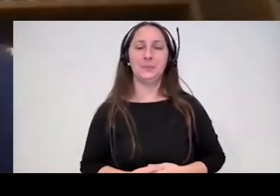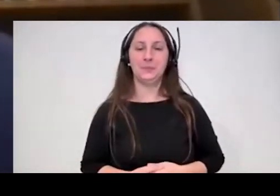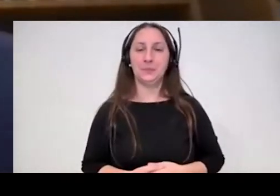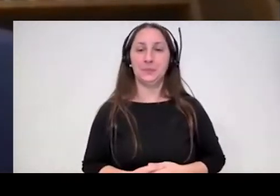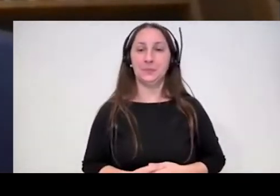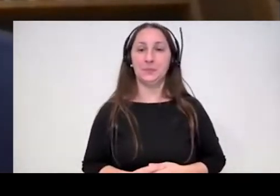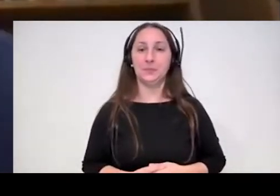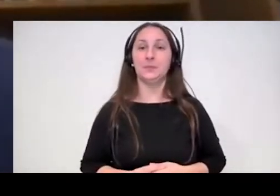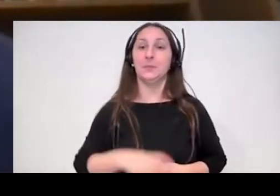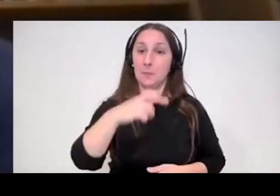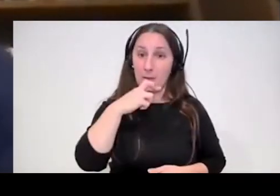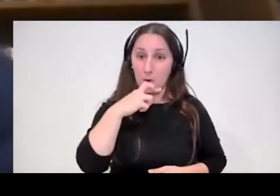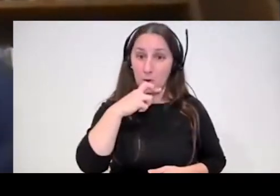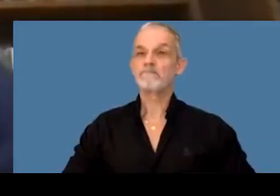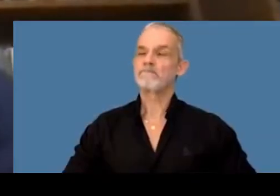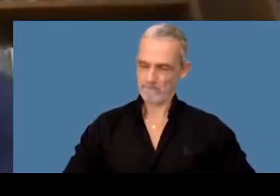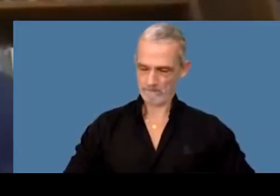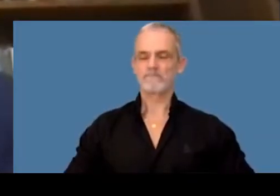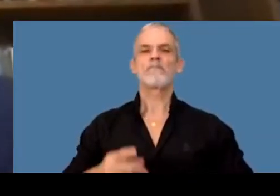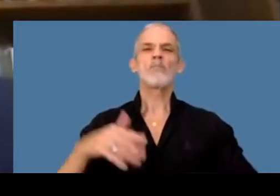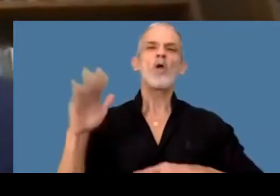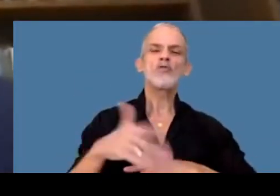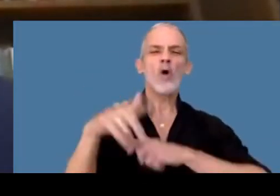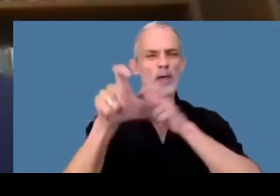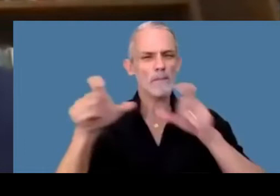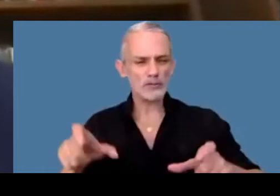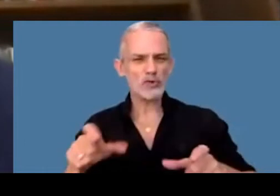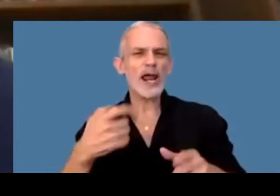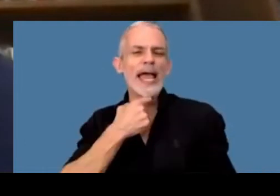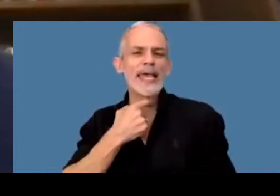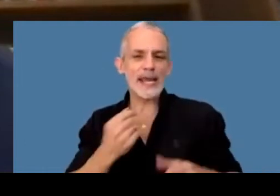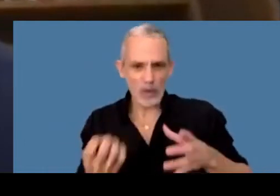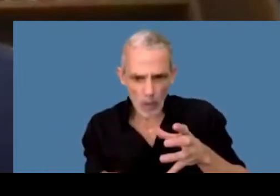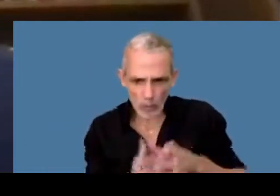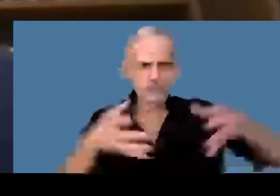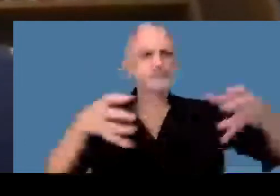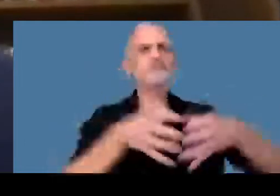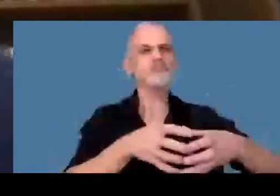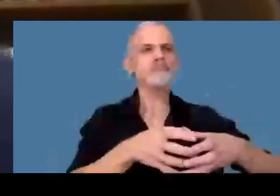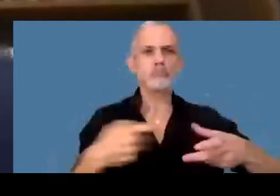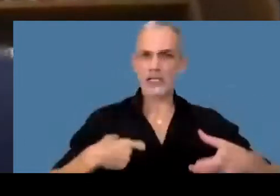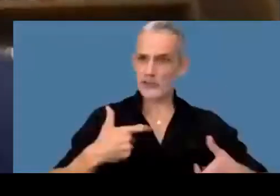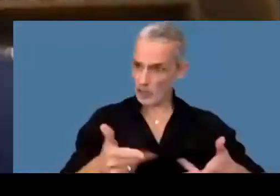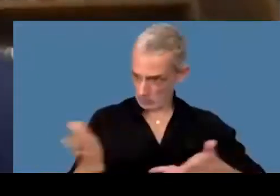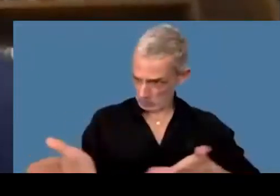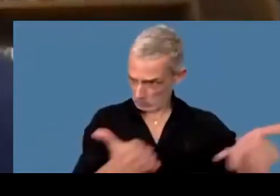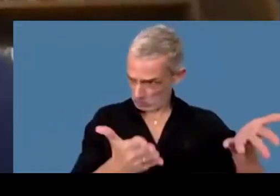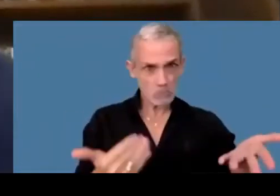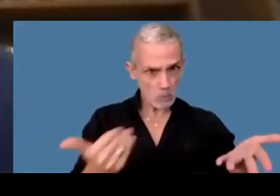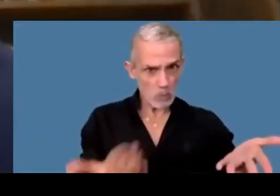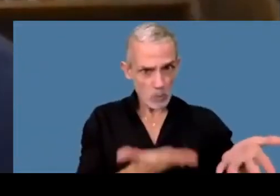Todos aquellos y aquellas que quieran constituir una organización sindical en nuestro país tienen derecho a hacerlo.